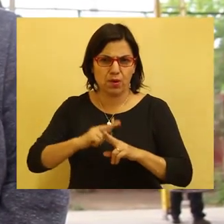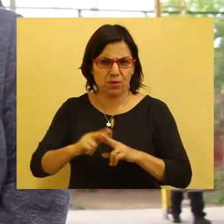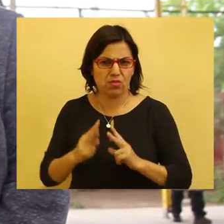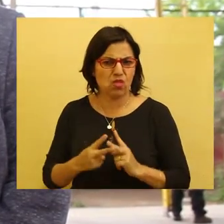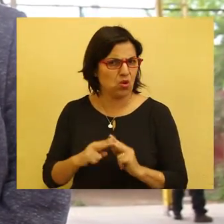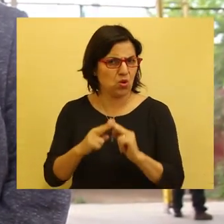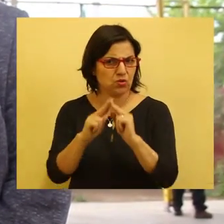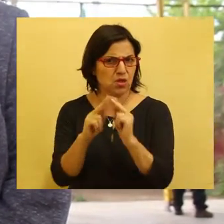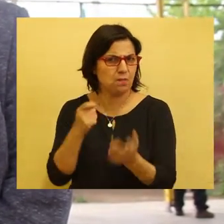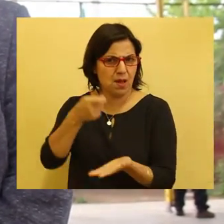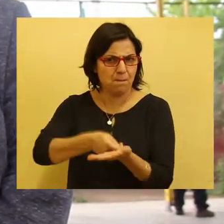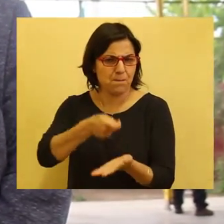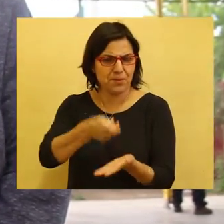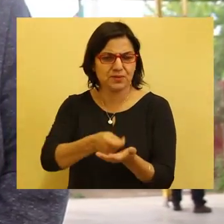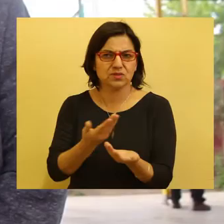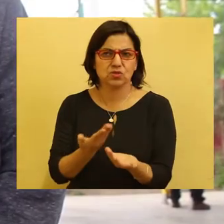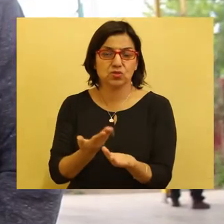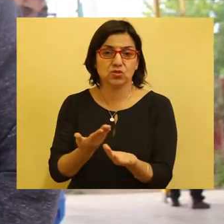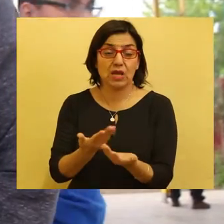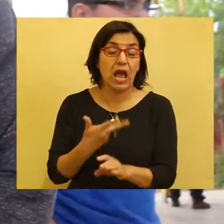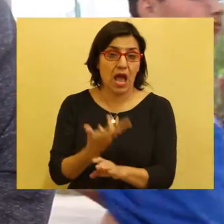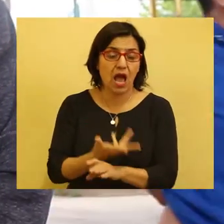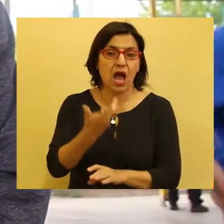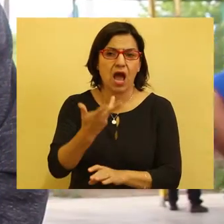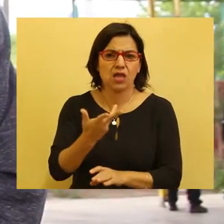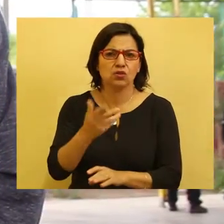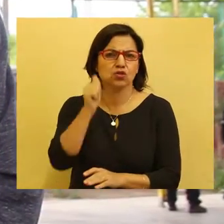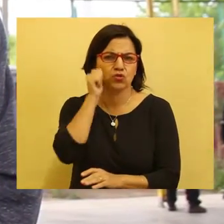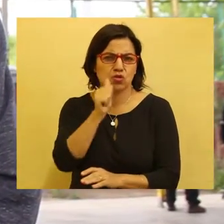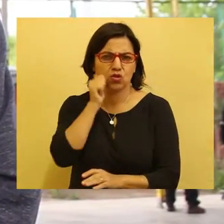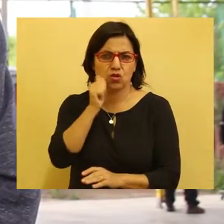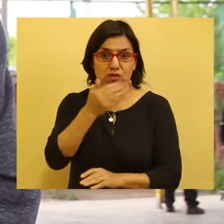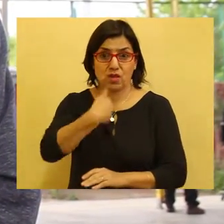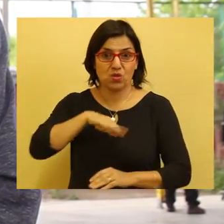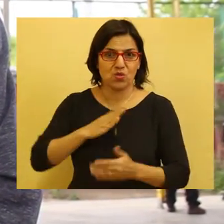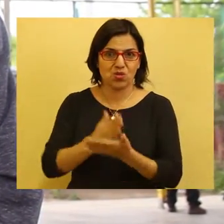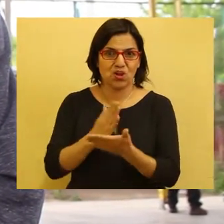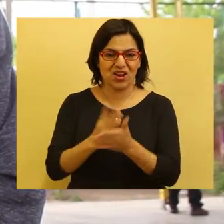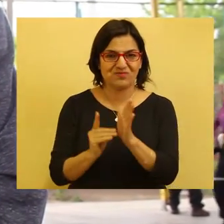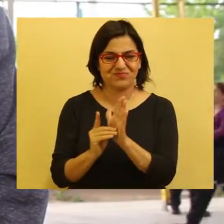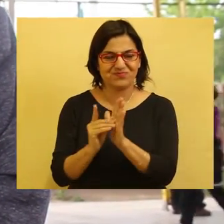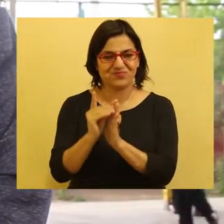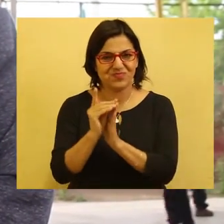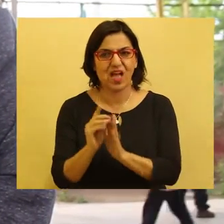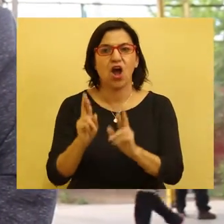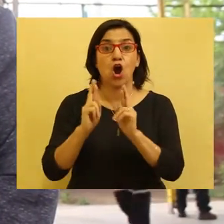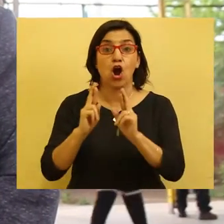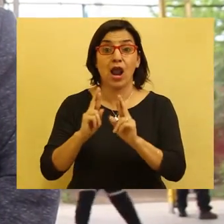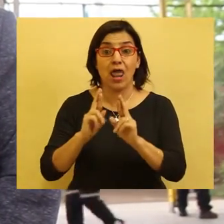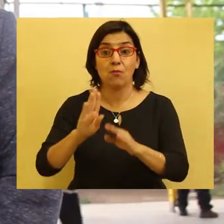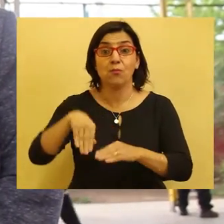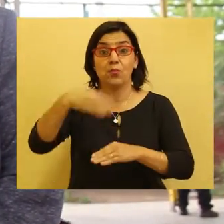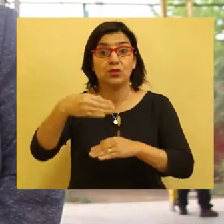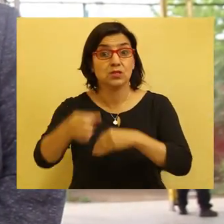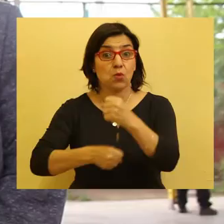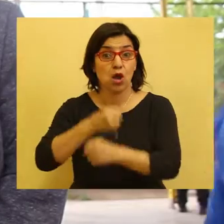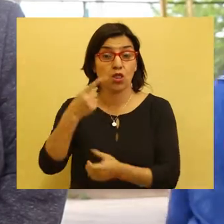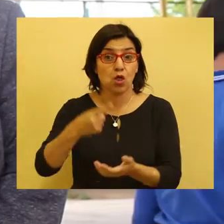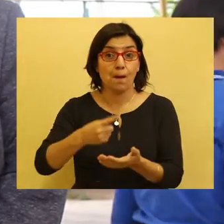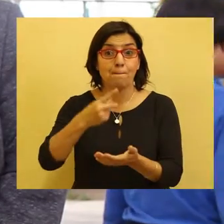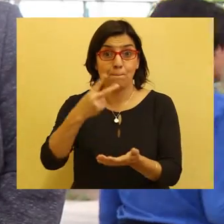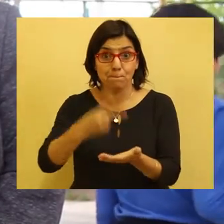preparado, reparado, inversiones están. Así que creo que cada día los colegios nuestros van creciendo y esperamos en la